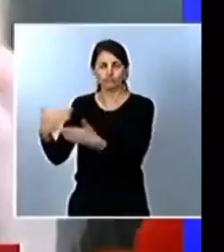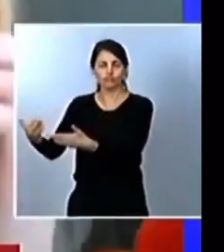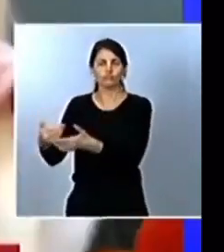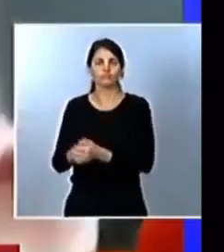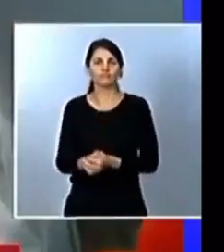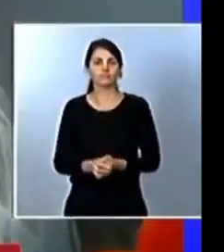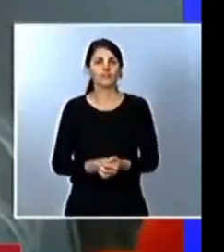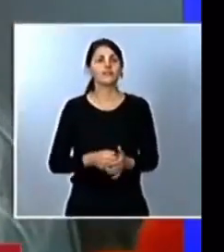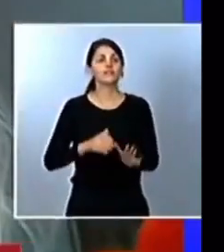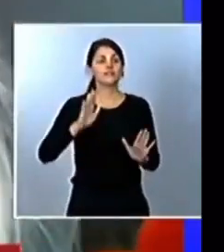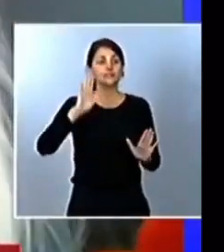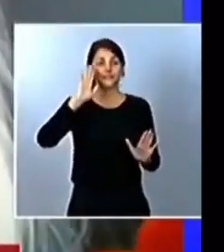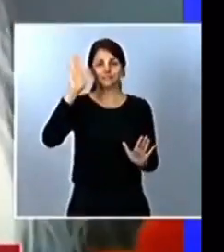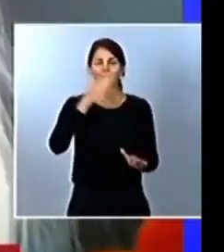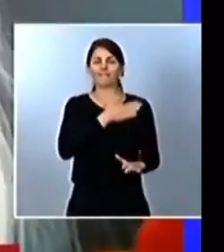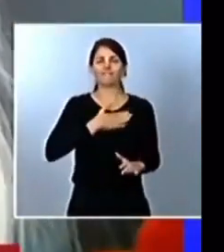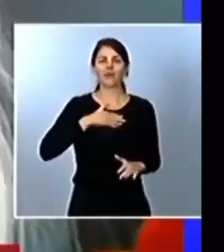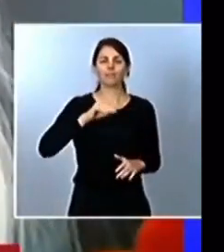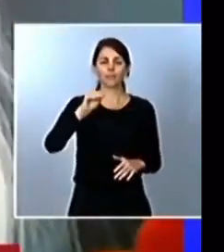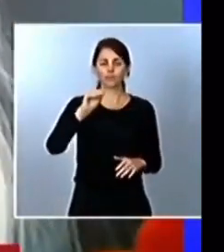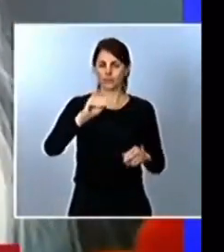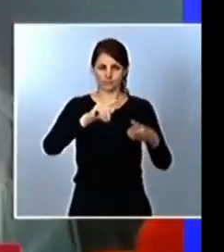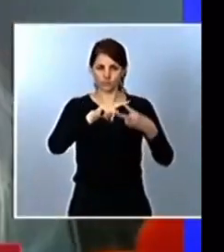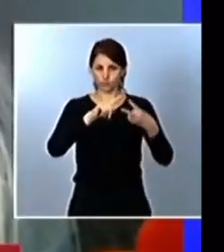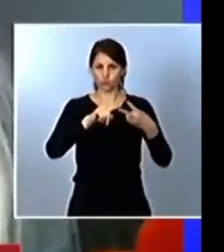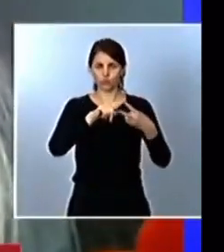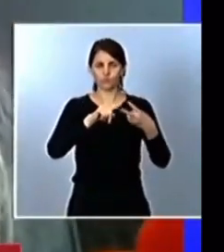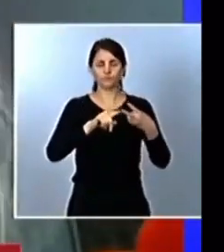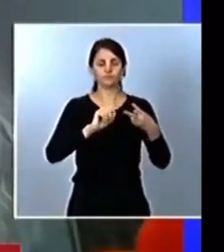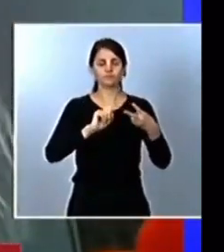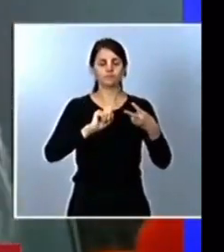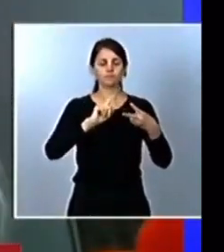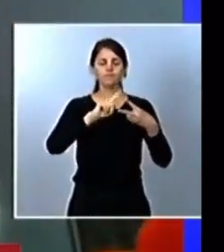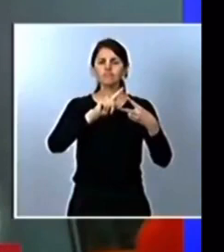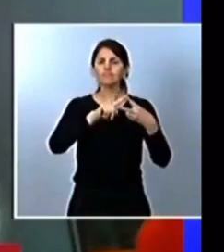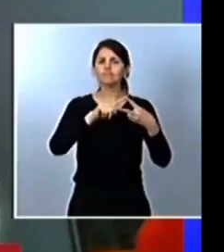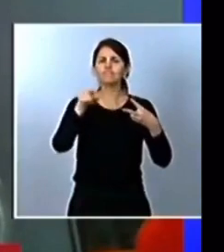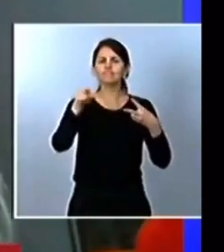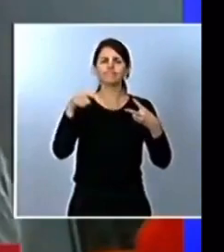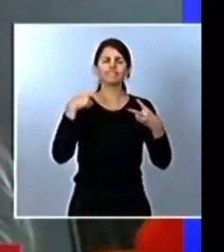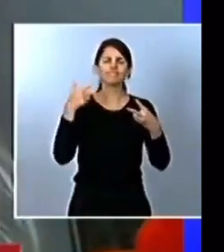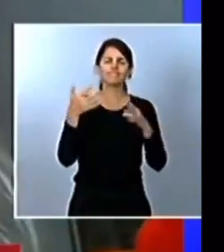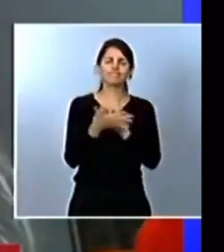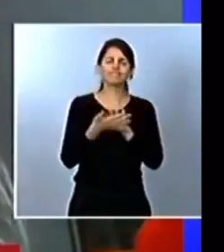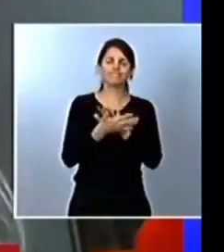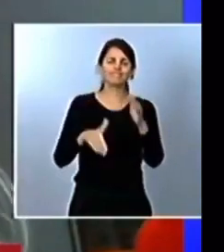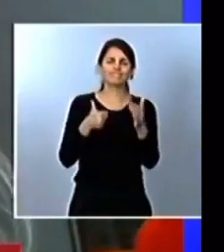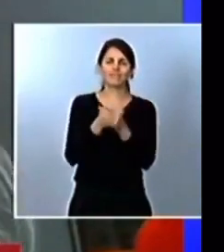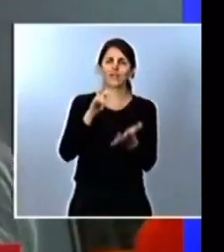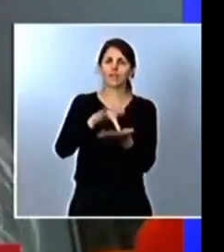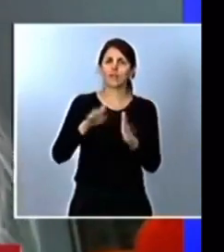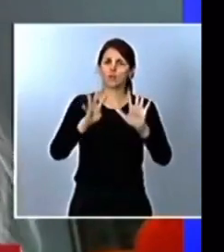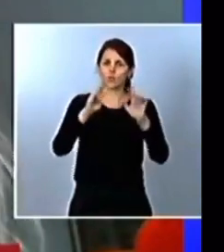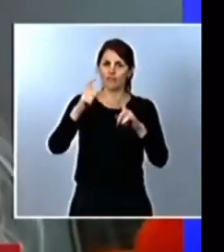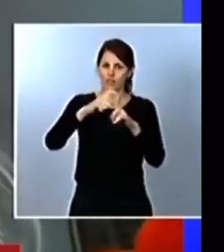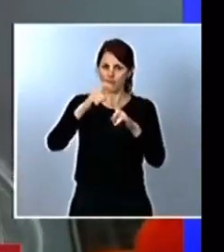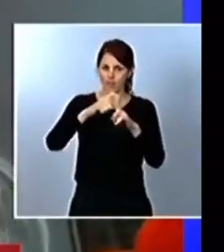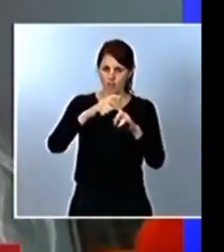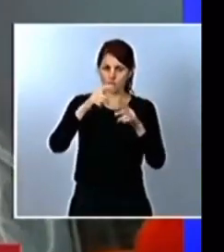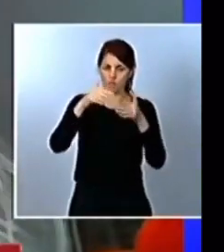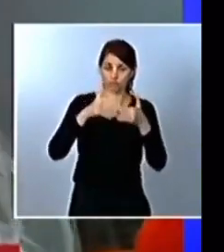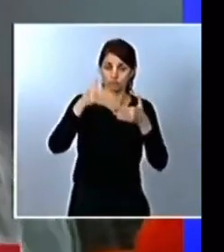Quería preguntarle dos cosas. Por un lado, el horizonte que plantea usted hasta el 9 de mayo incluiría una época